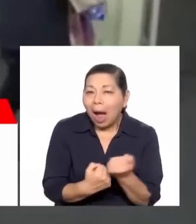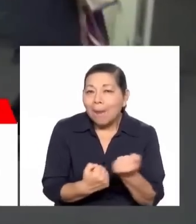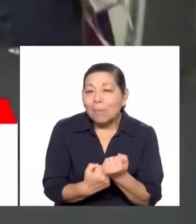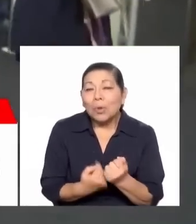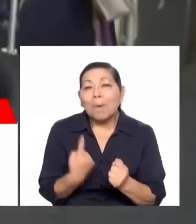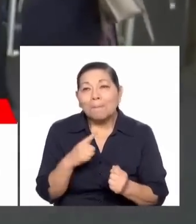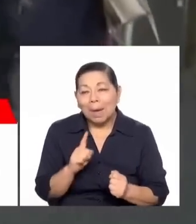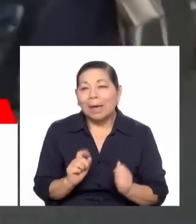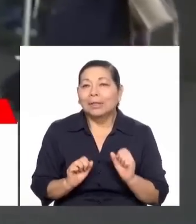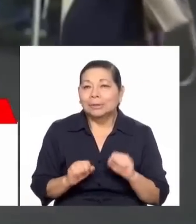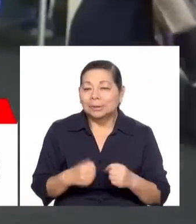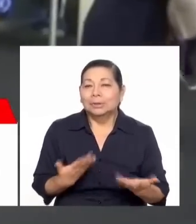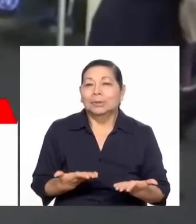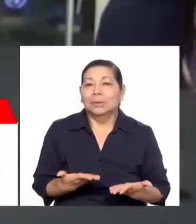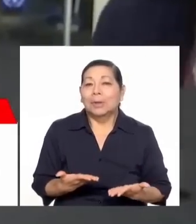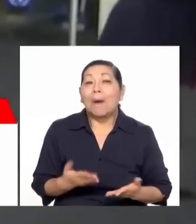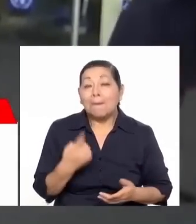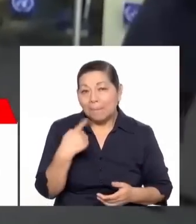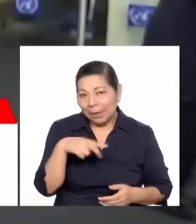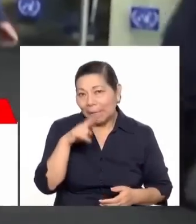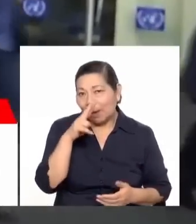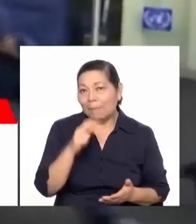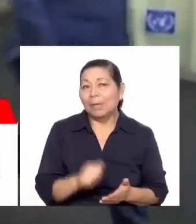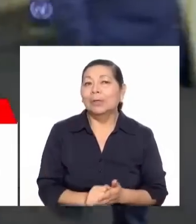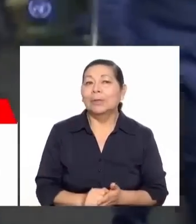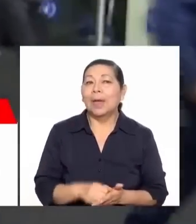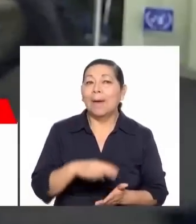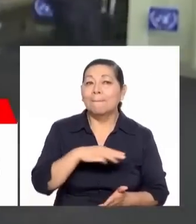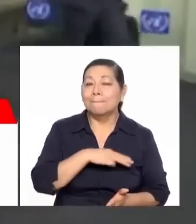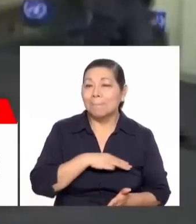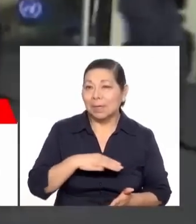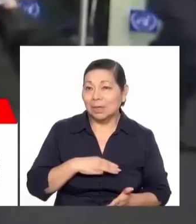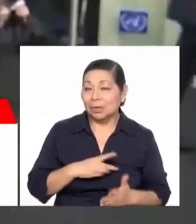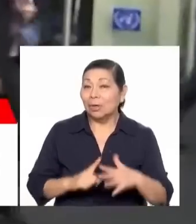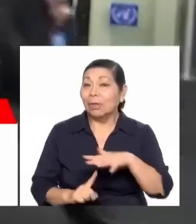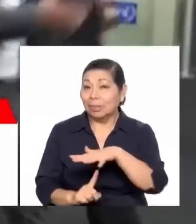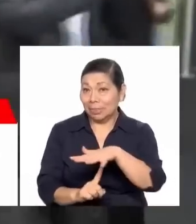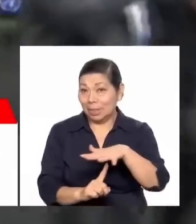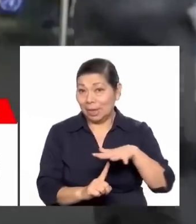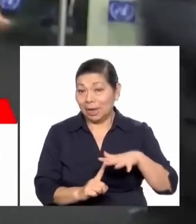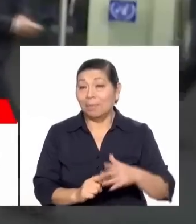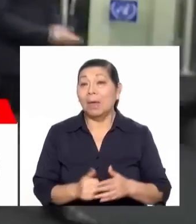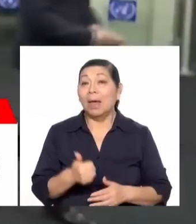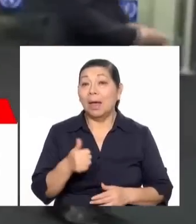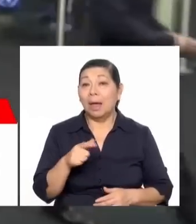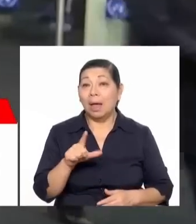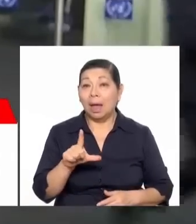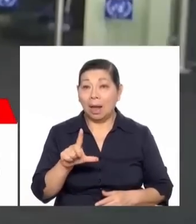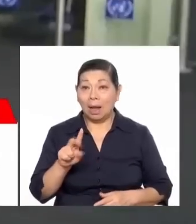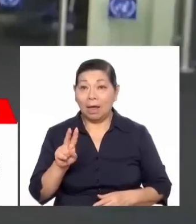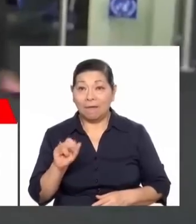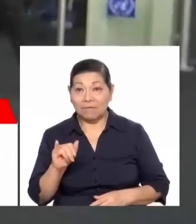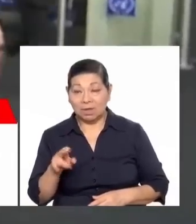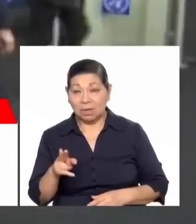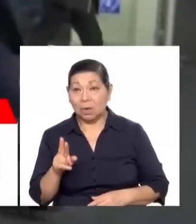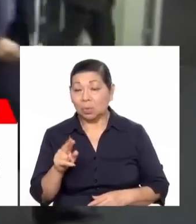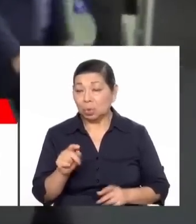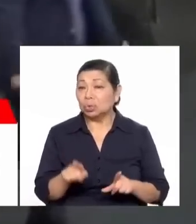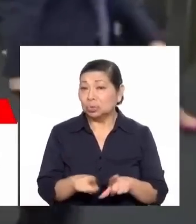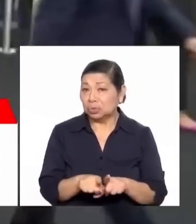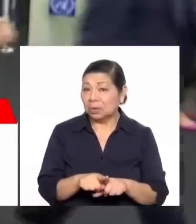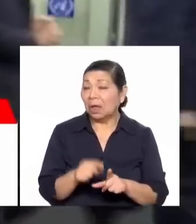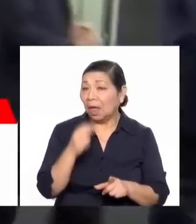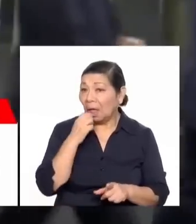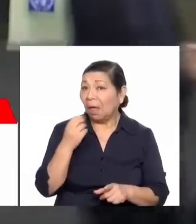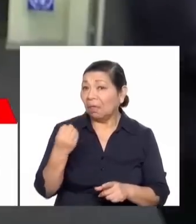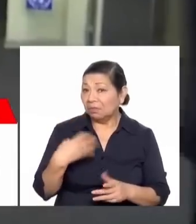en favor de nuestro país. La ministra del Ambiente, Albina Ruiz, también va a ser lo mismo según lo